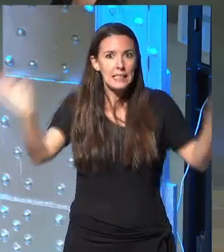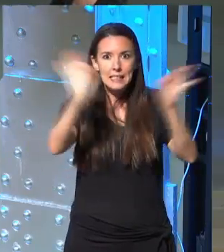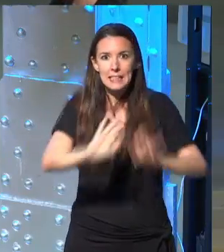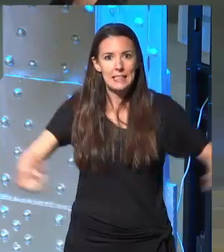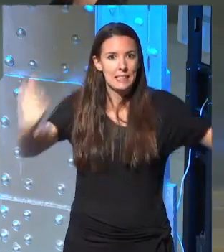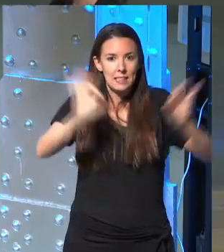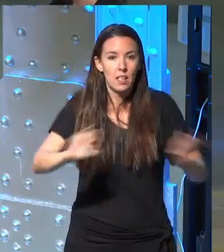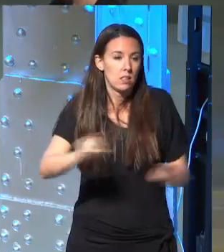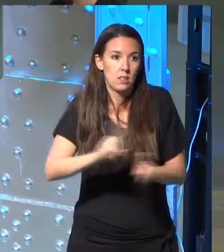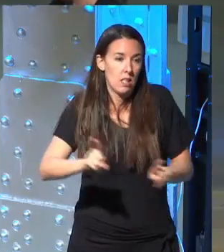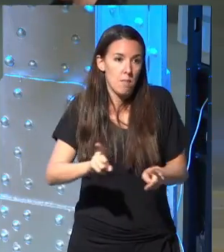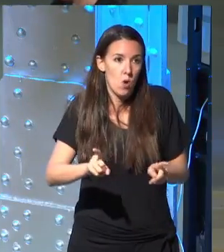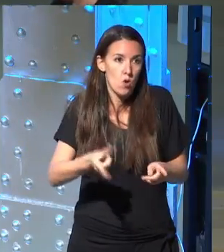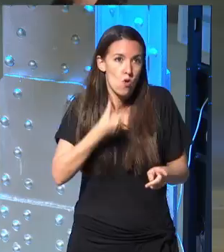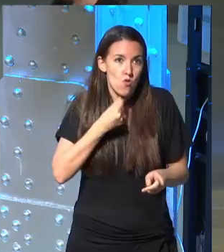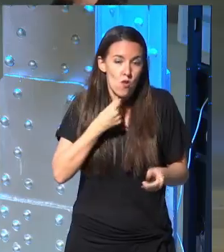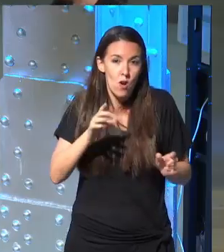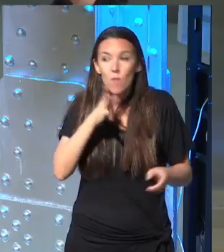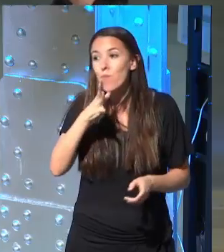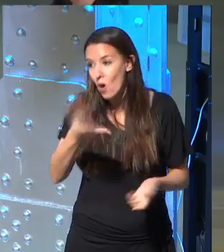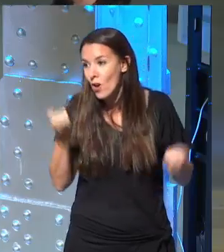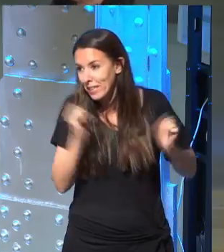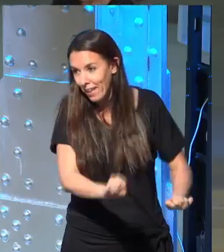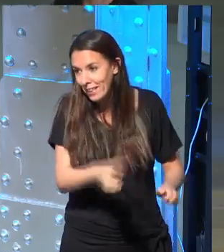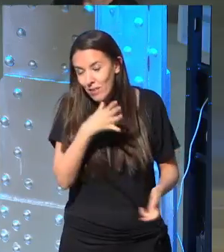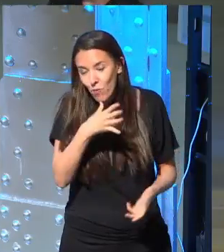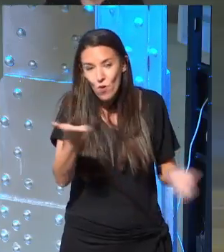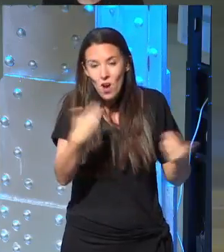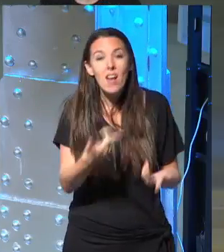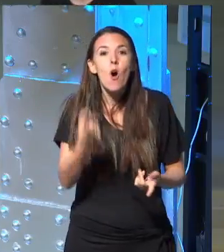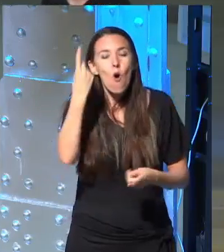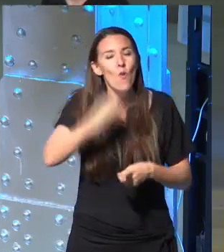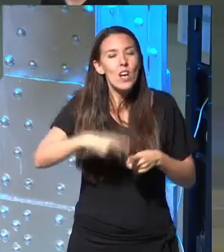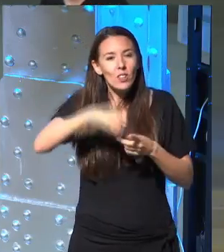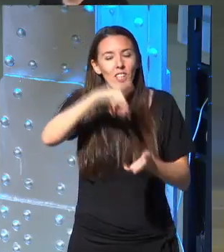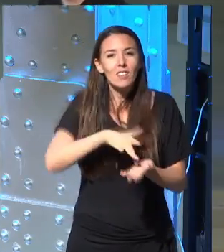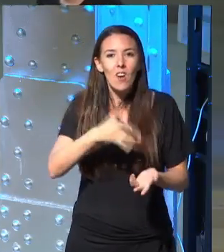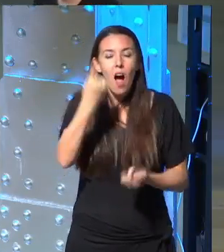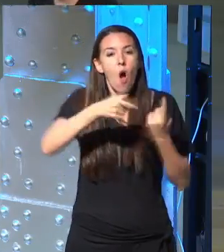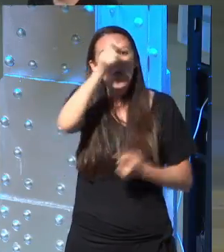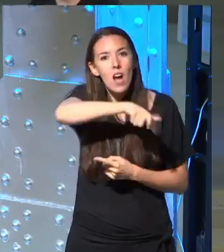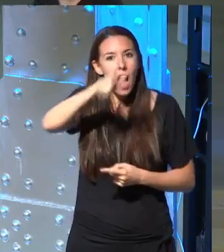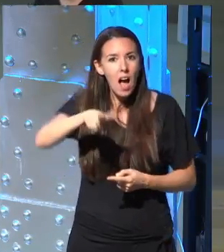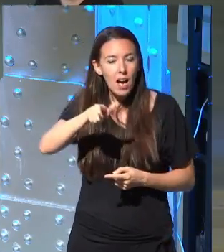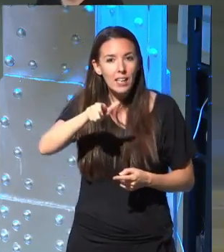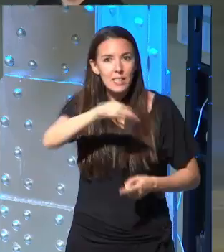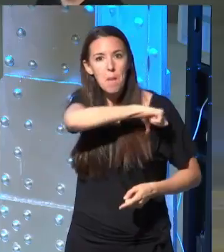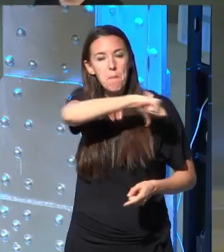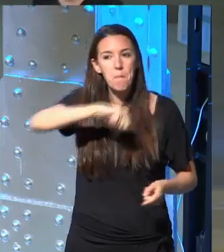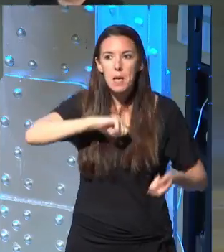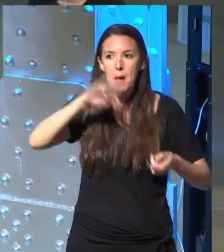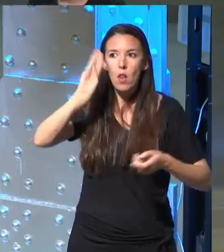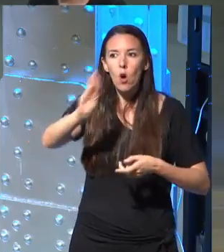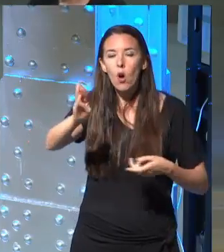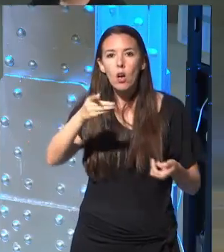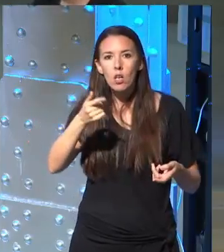y... Tampoco era algo que yo buscase. Por eso la rechazaste. Por eso la rechacé. No, pero una cosa que sí que pasó fue que había gente que me escribía en privado